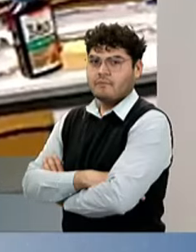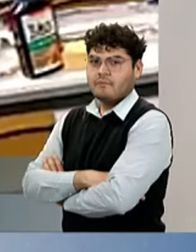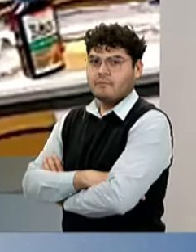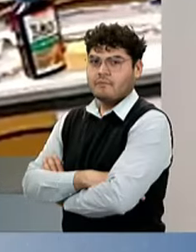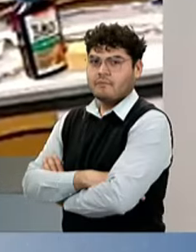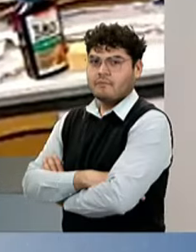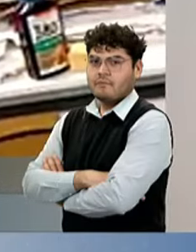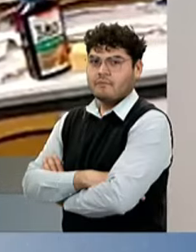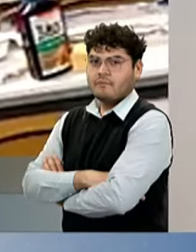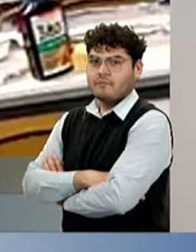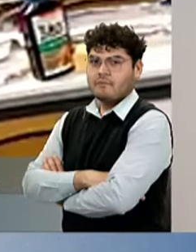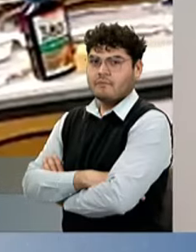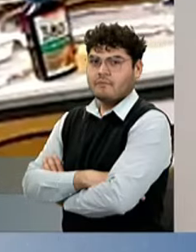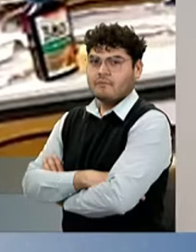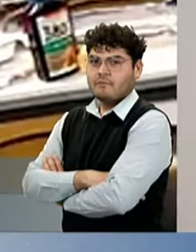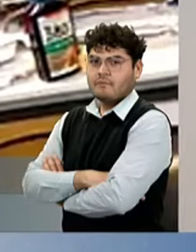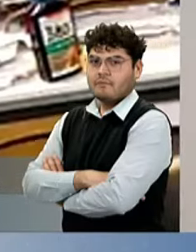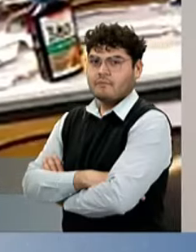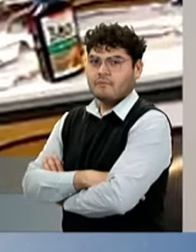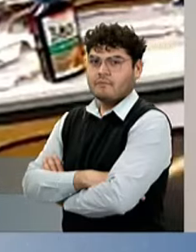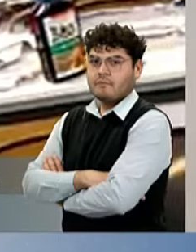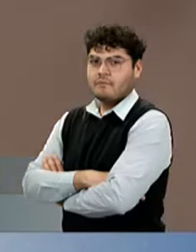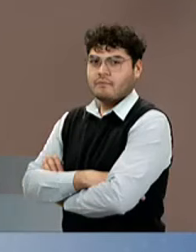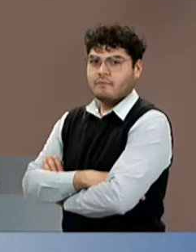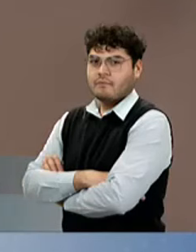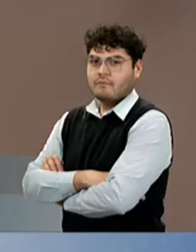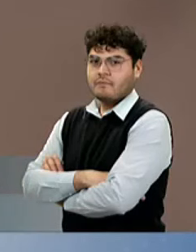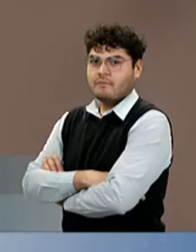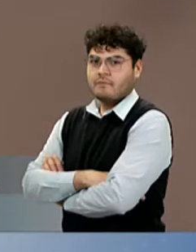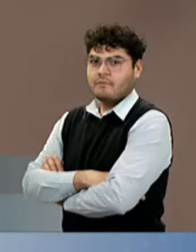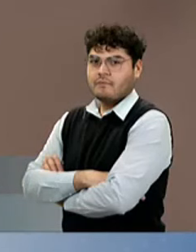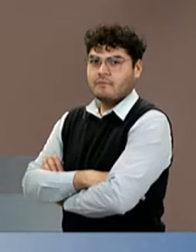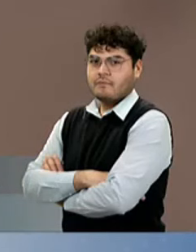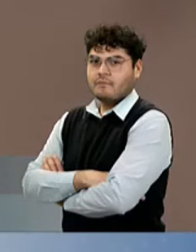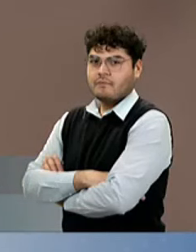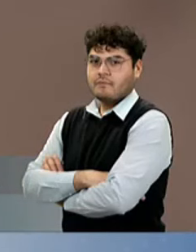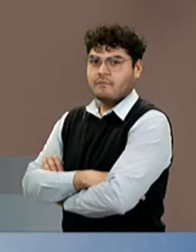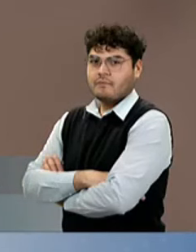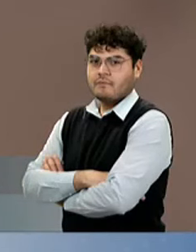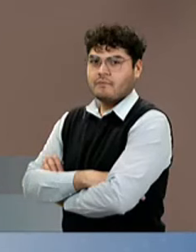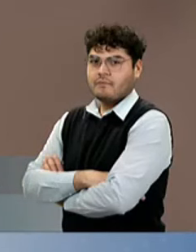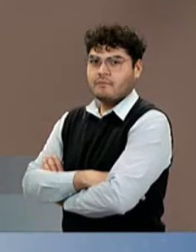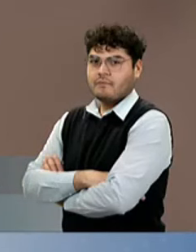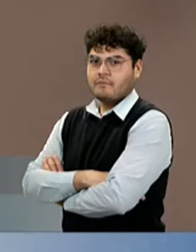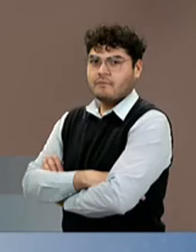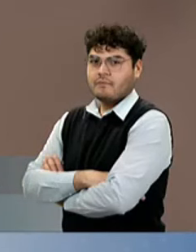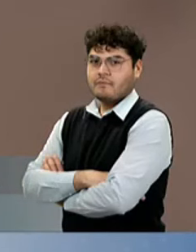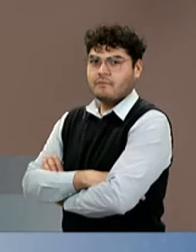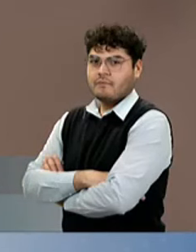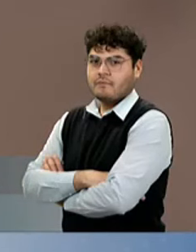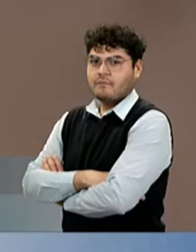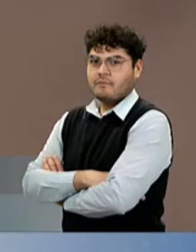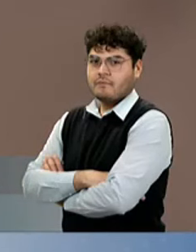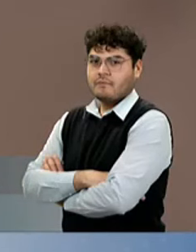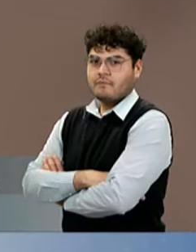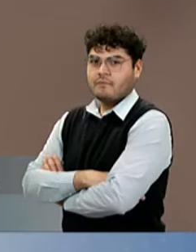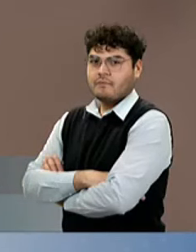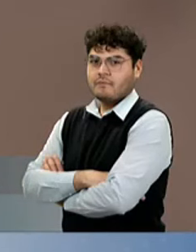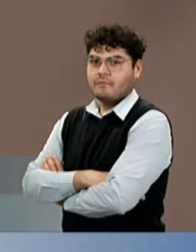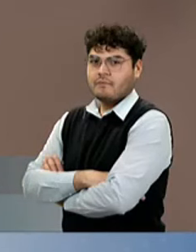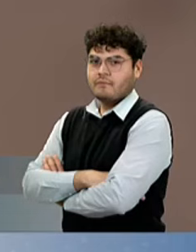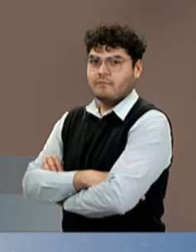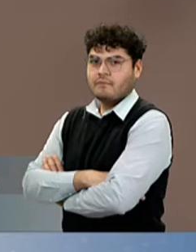Yael, conversando en torno a este audio y con esta última pidiendo e insistiendo para que la jurista le enviara esta grabación. Con